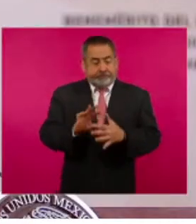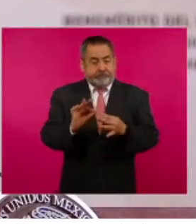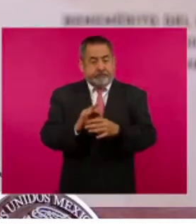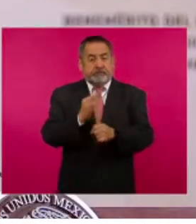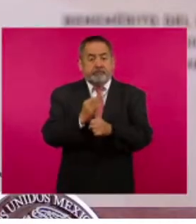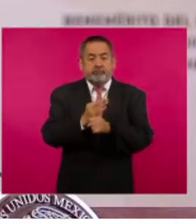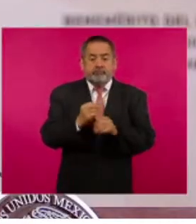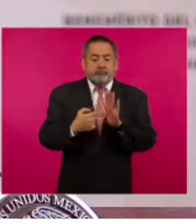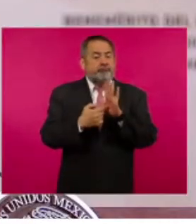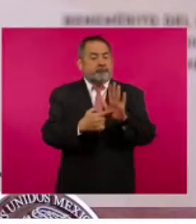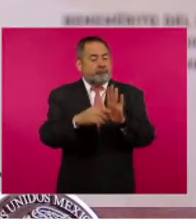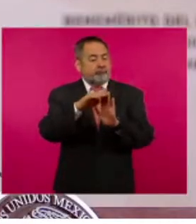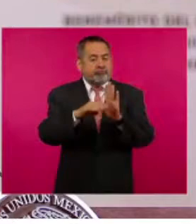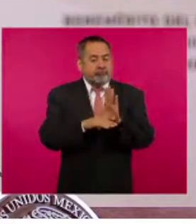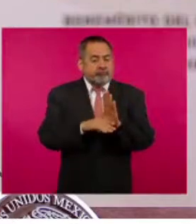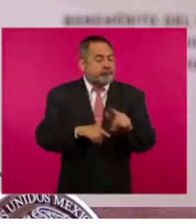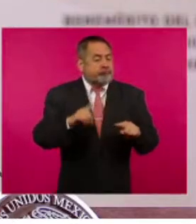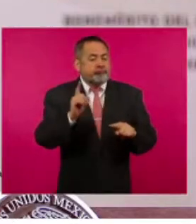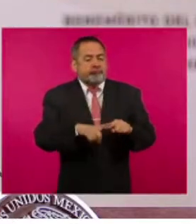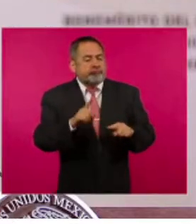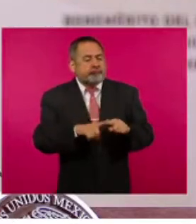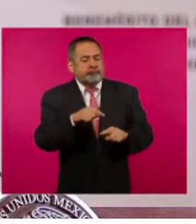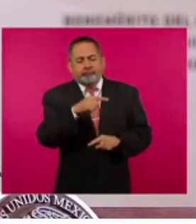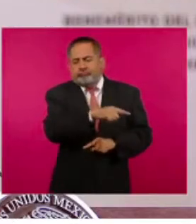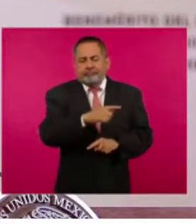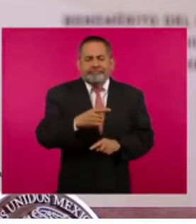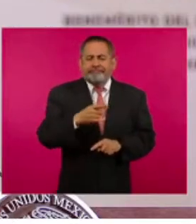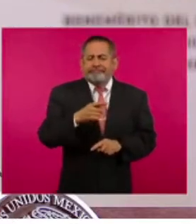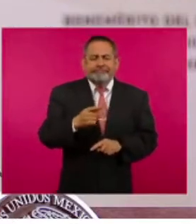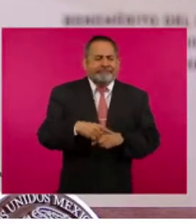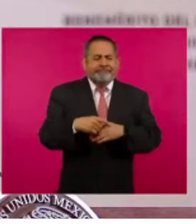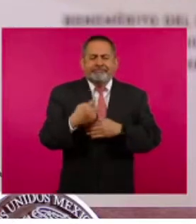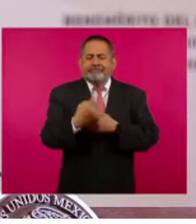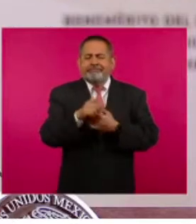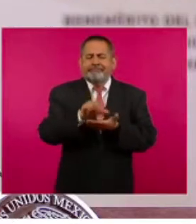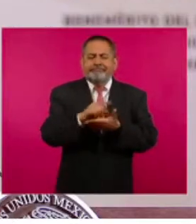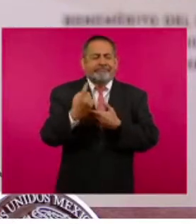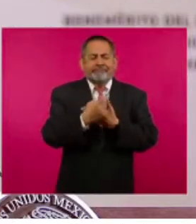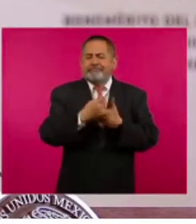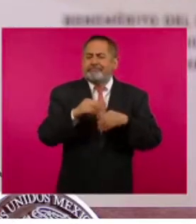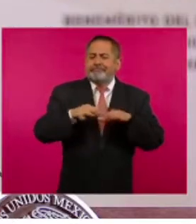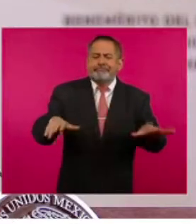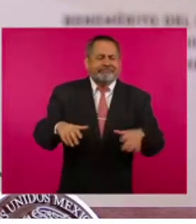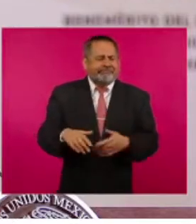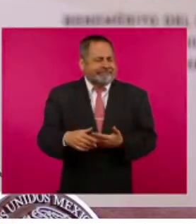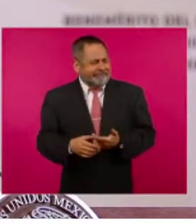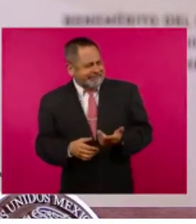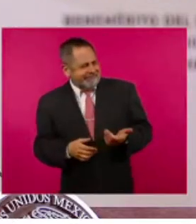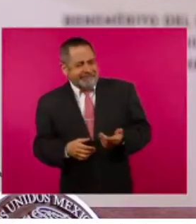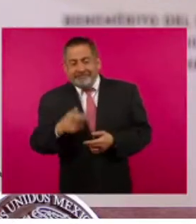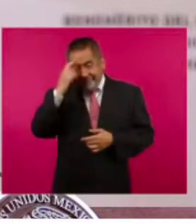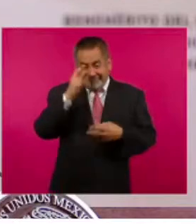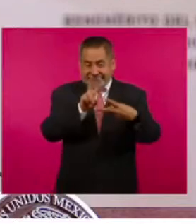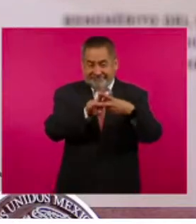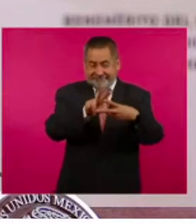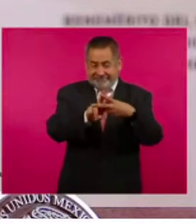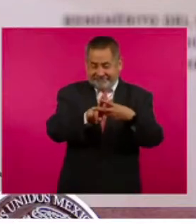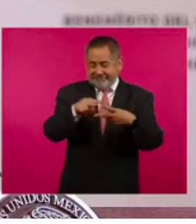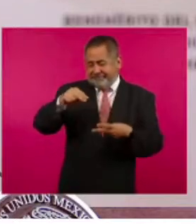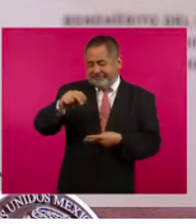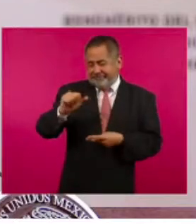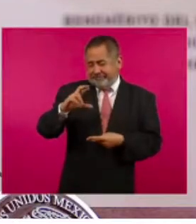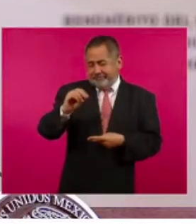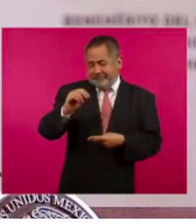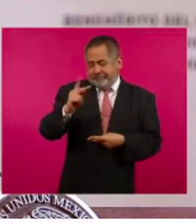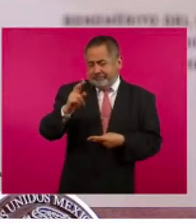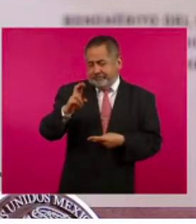a actualizar quiénes quieren los bots, porque vamos a darles un informe de la campaña del hashtag narcopresidente. ¿En qué va